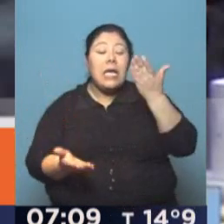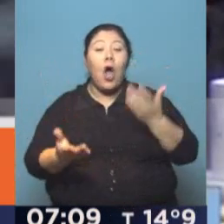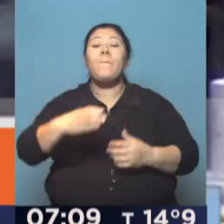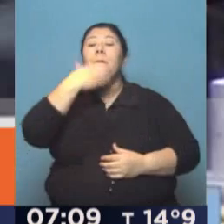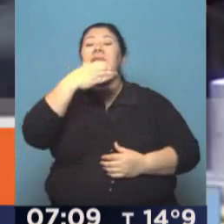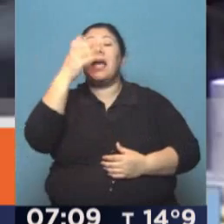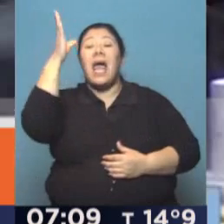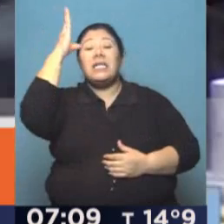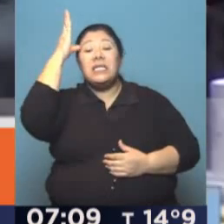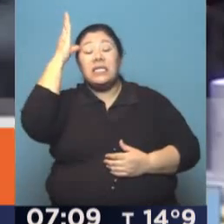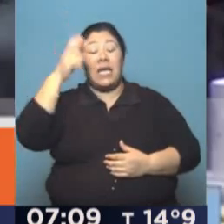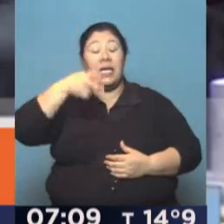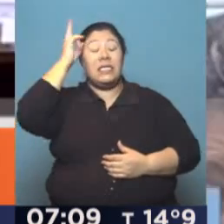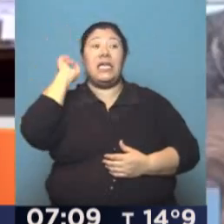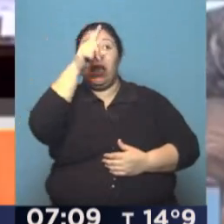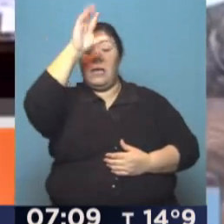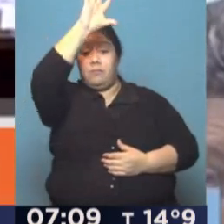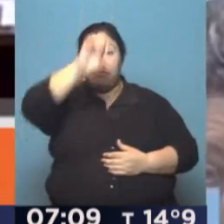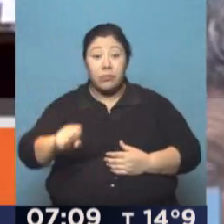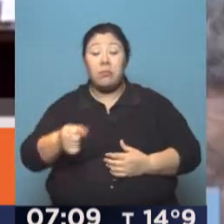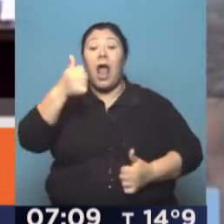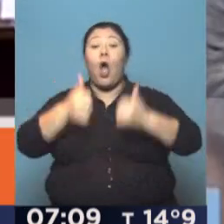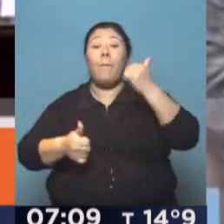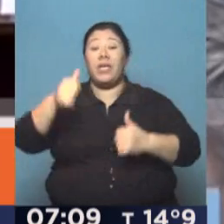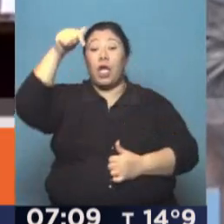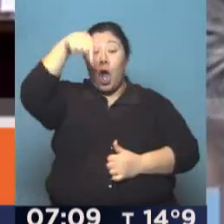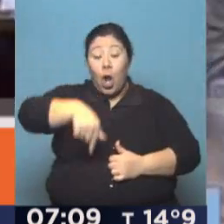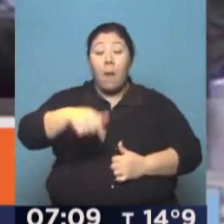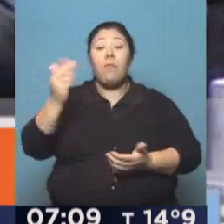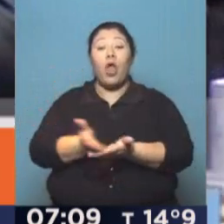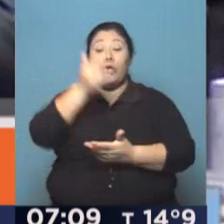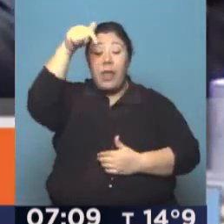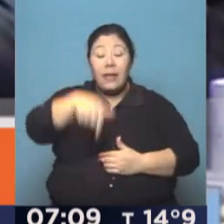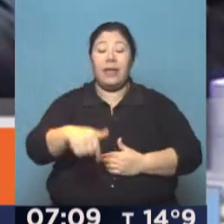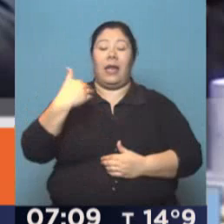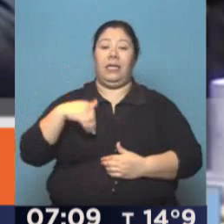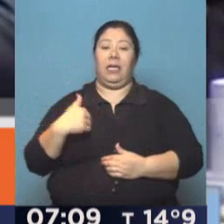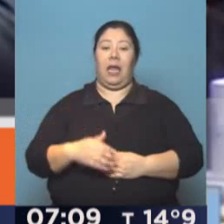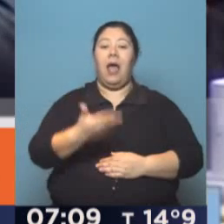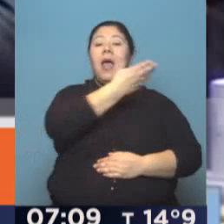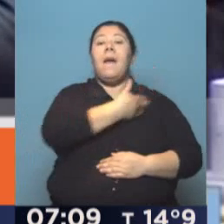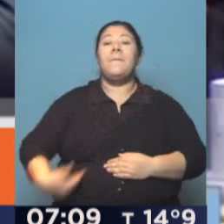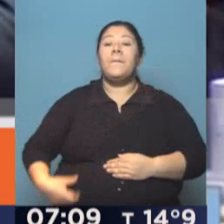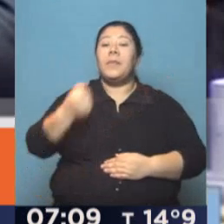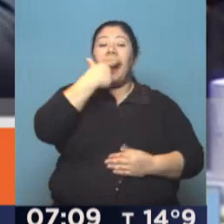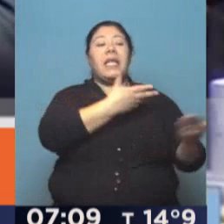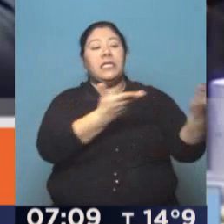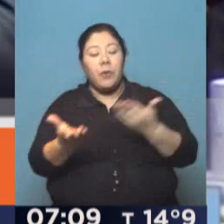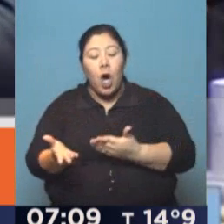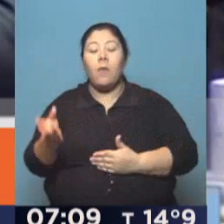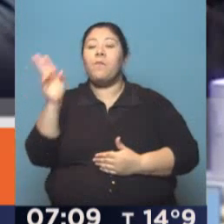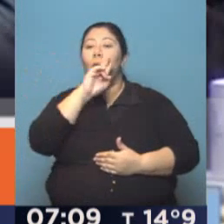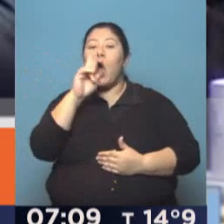este momento con la producción de Río Negro. El presidente se hizo tiempo para recibir a Mirtha Legrand y hasta